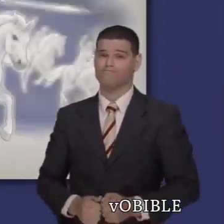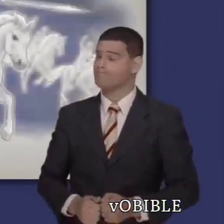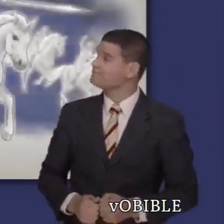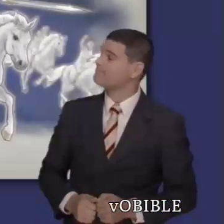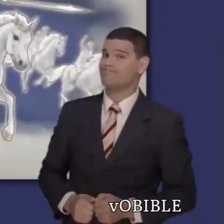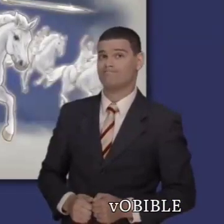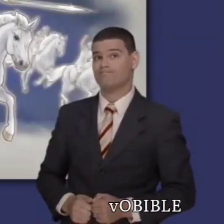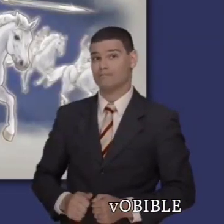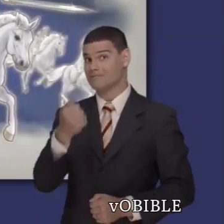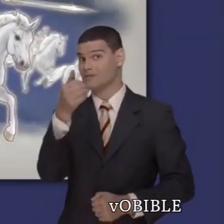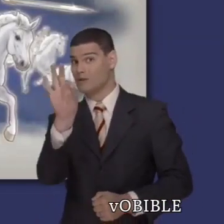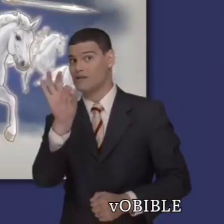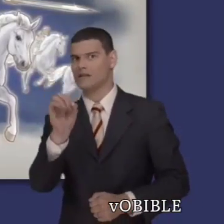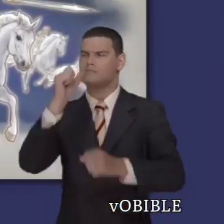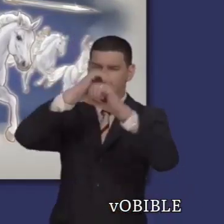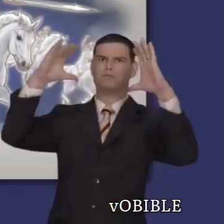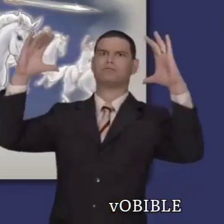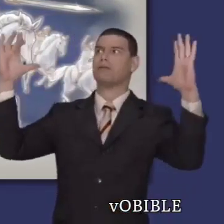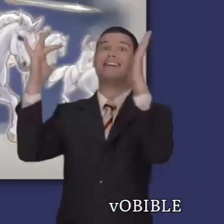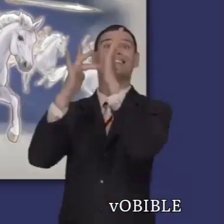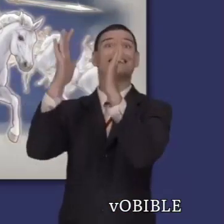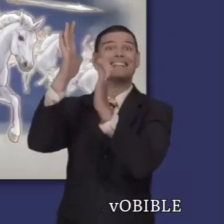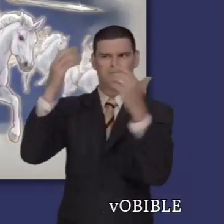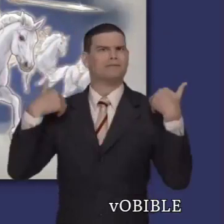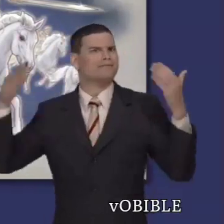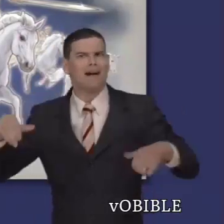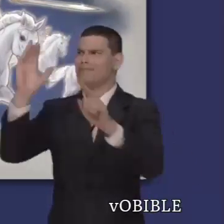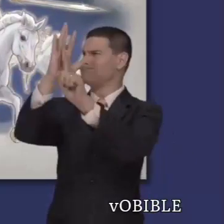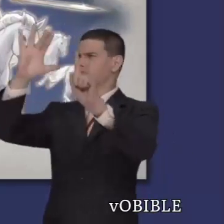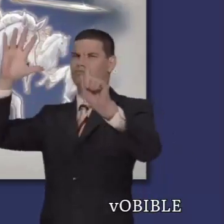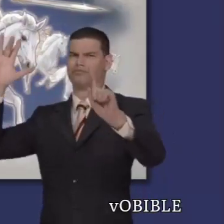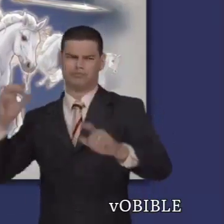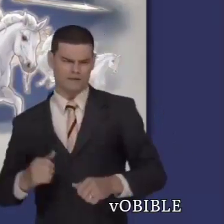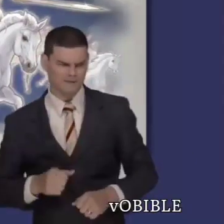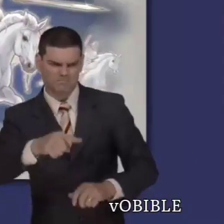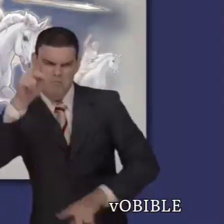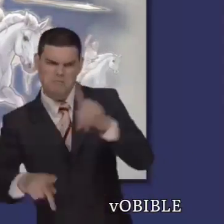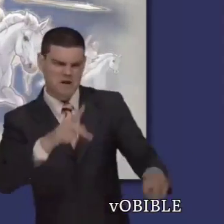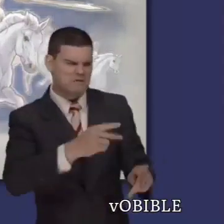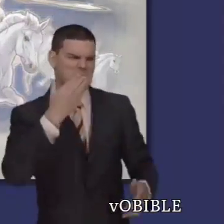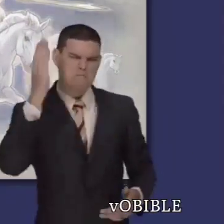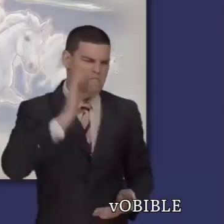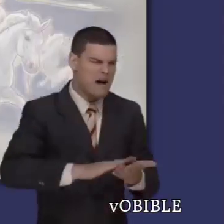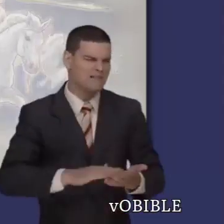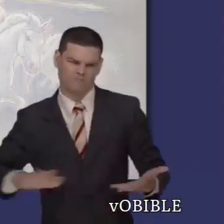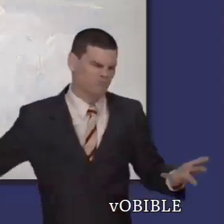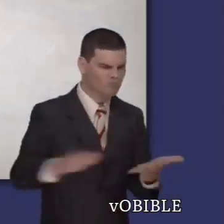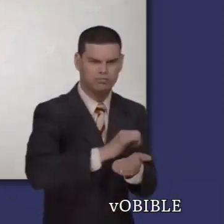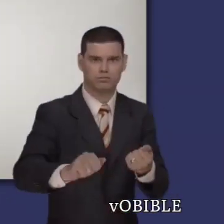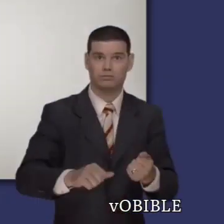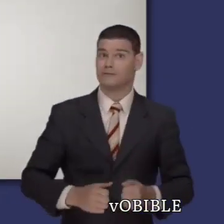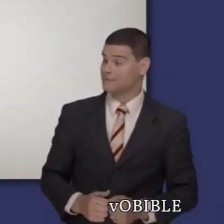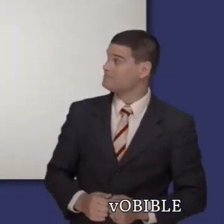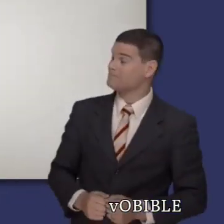capítulo 19, Juan ve que Jesús y sus ejércitos celestiales acaban con los malvados. Las